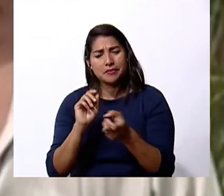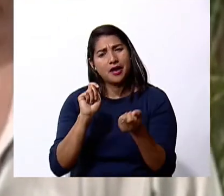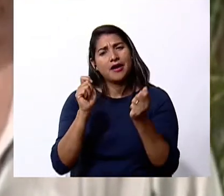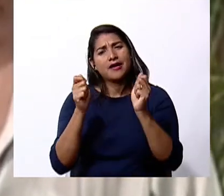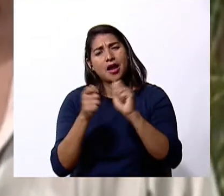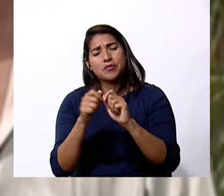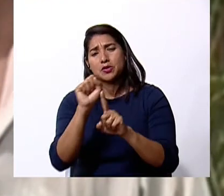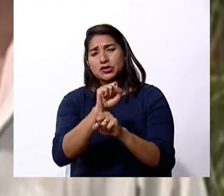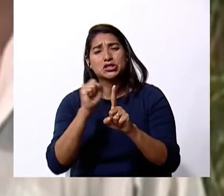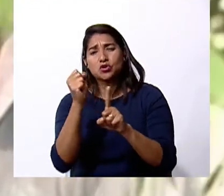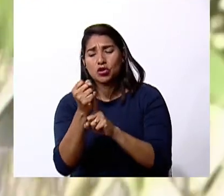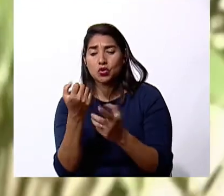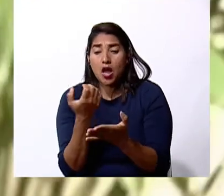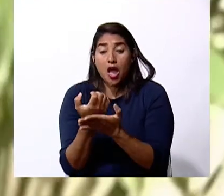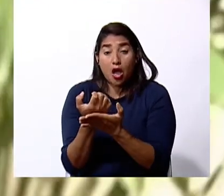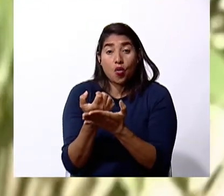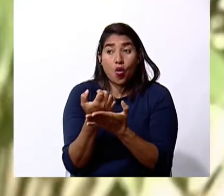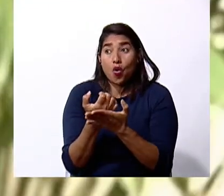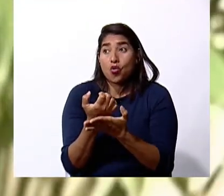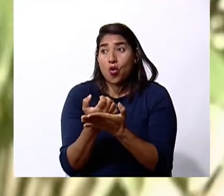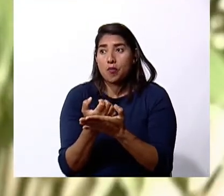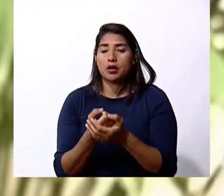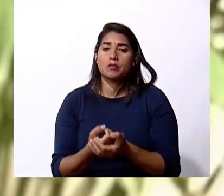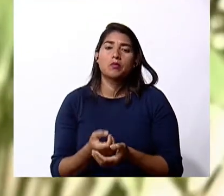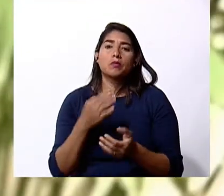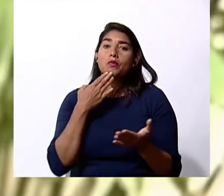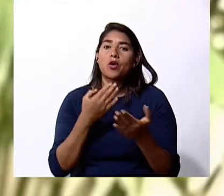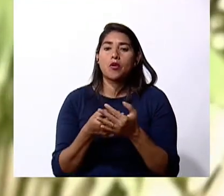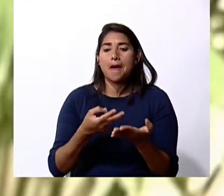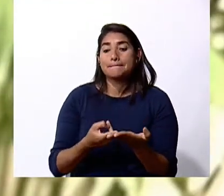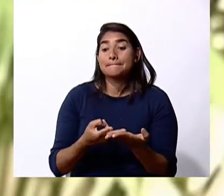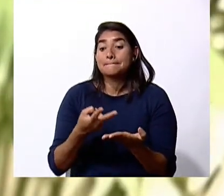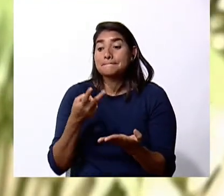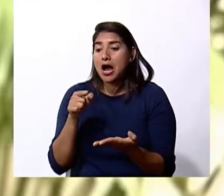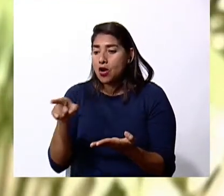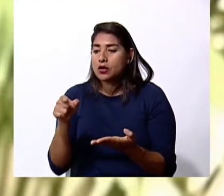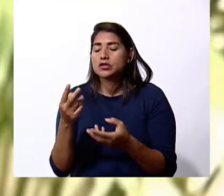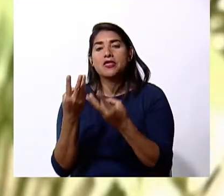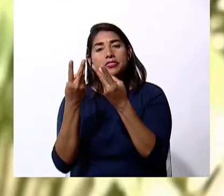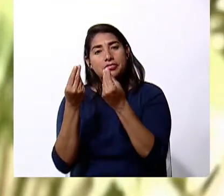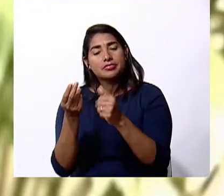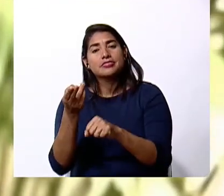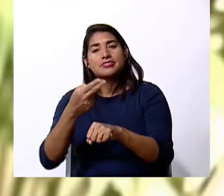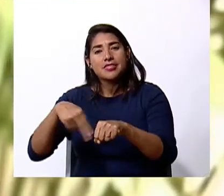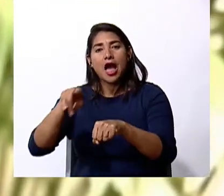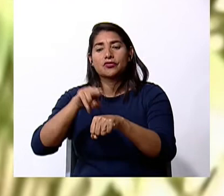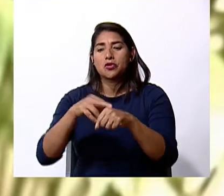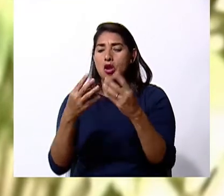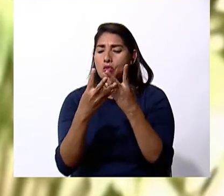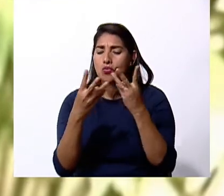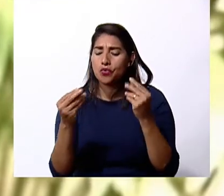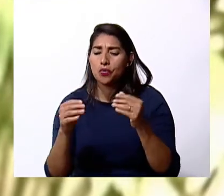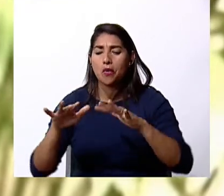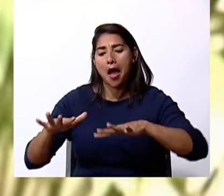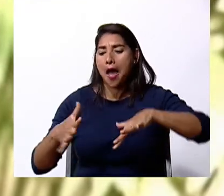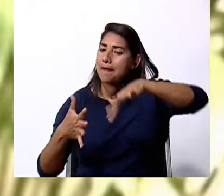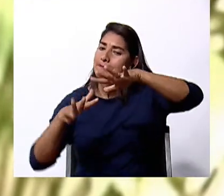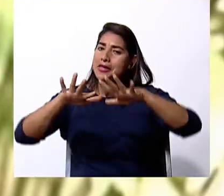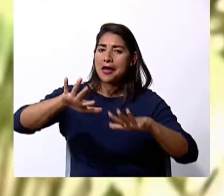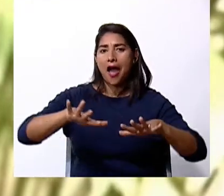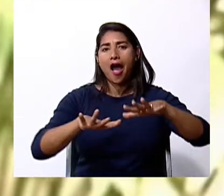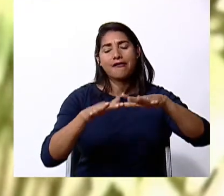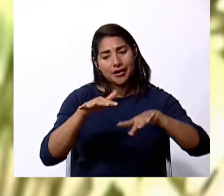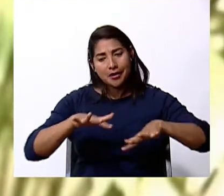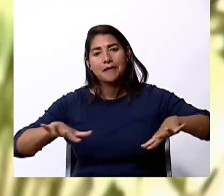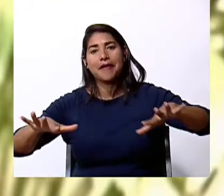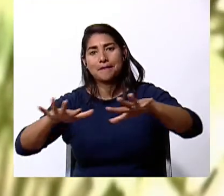la situación económica en la que vivimos. El valor de que sea un producto natural, biodegradable, que es un producto